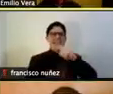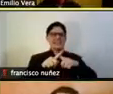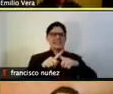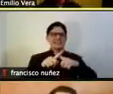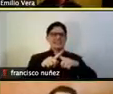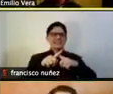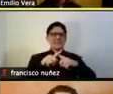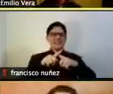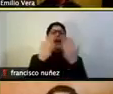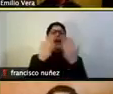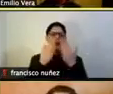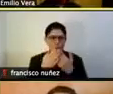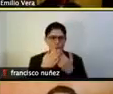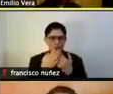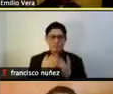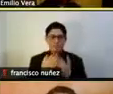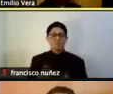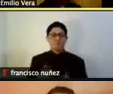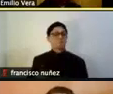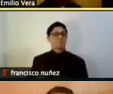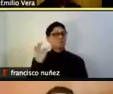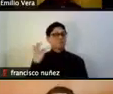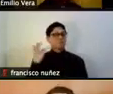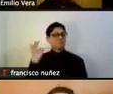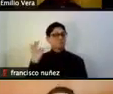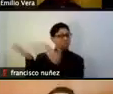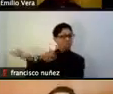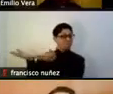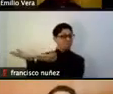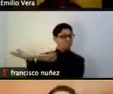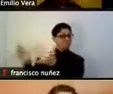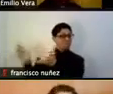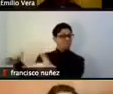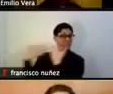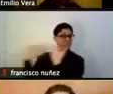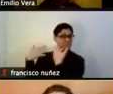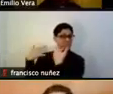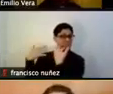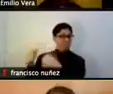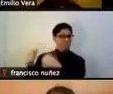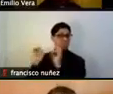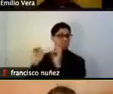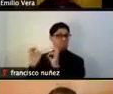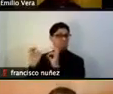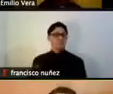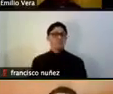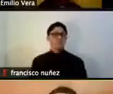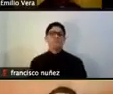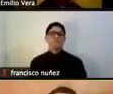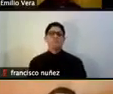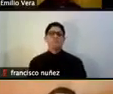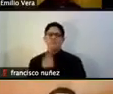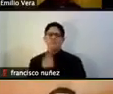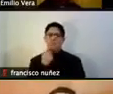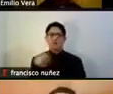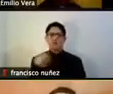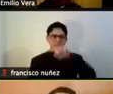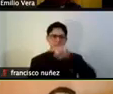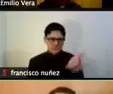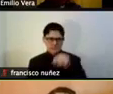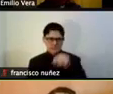su público incondicional. Y ahora voy con la pregunta. Es de Sebastián Ahumada. Él dice, me gustaría saber cómo interfiere la